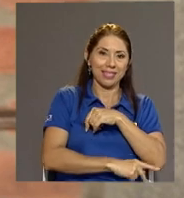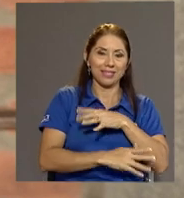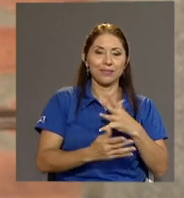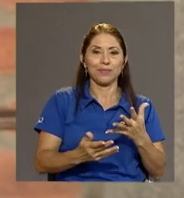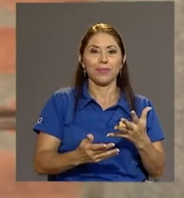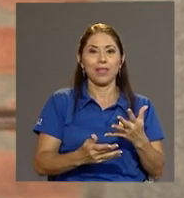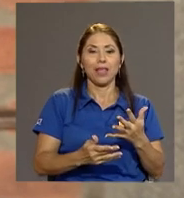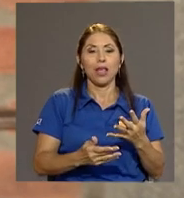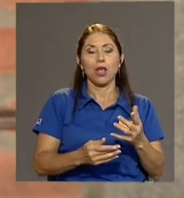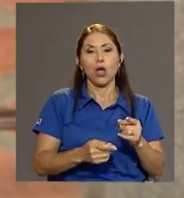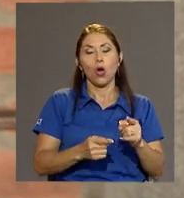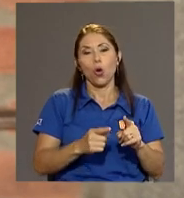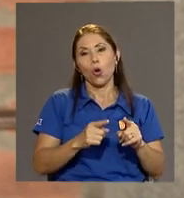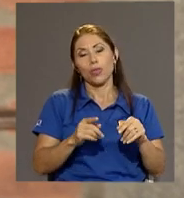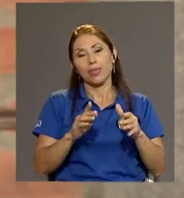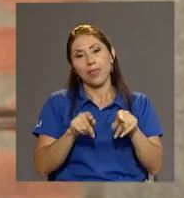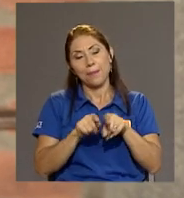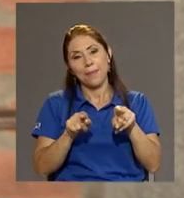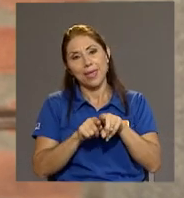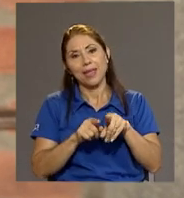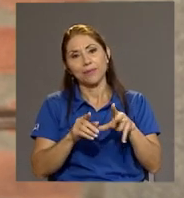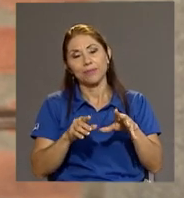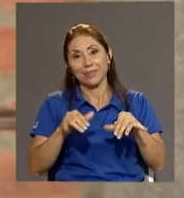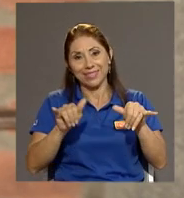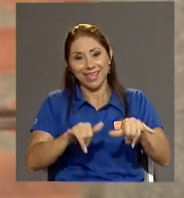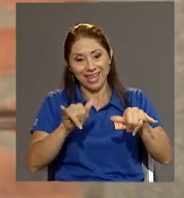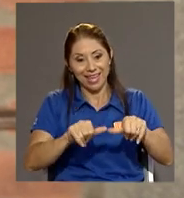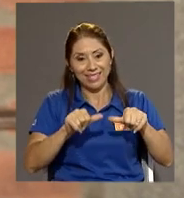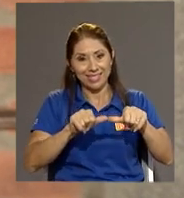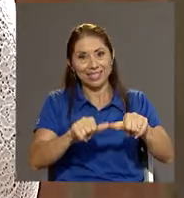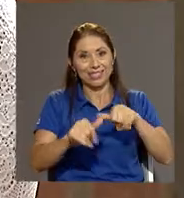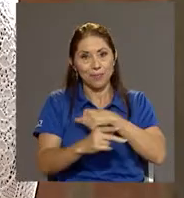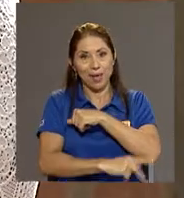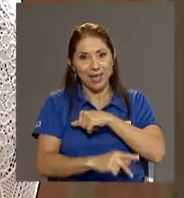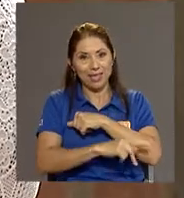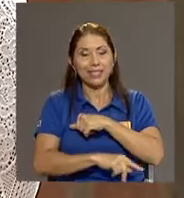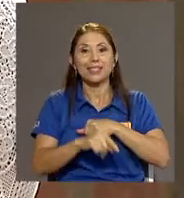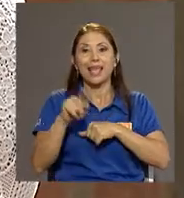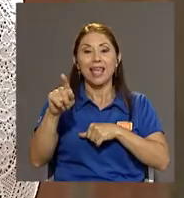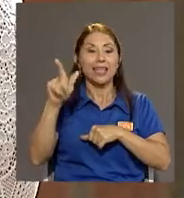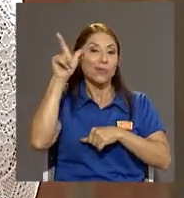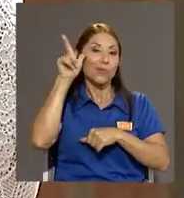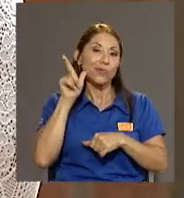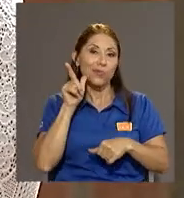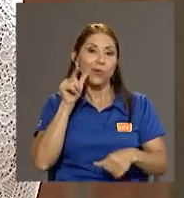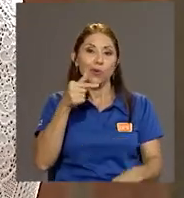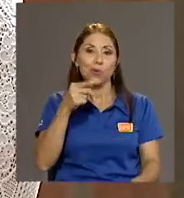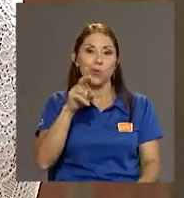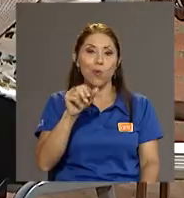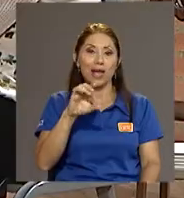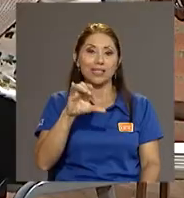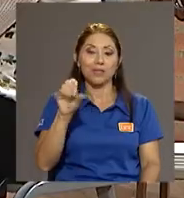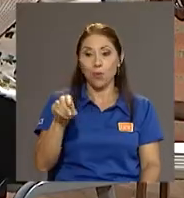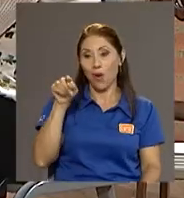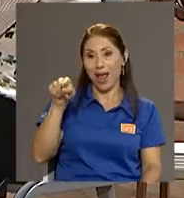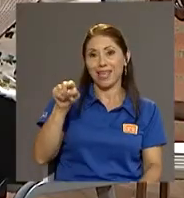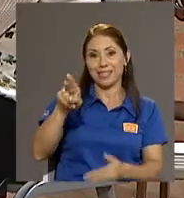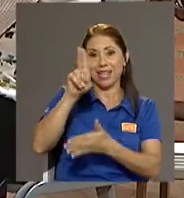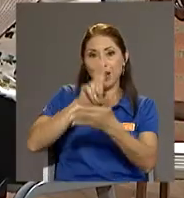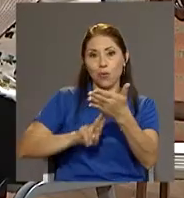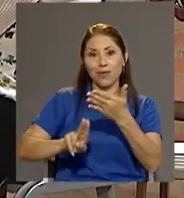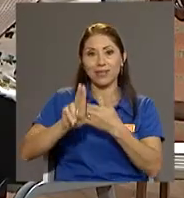de Guásimo está la ERT, que es una, que es una universidad en el